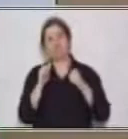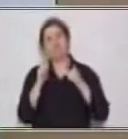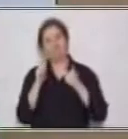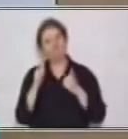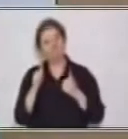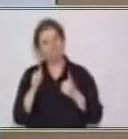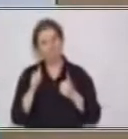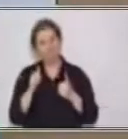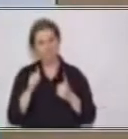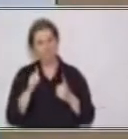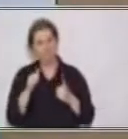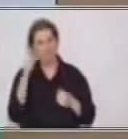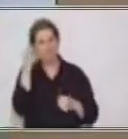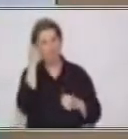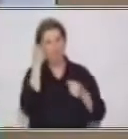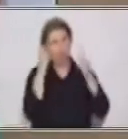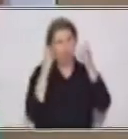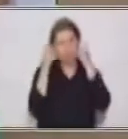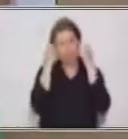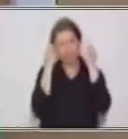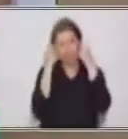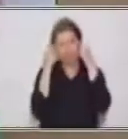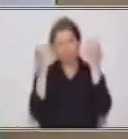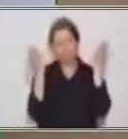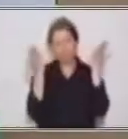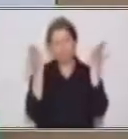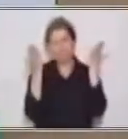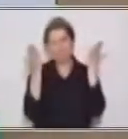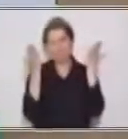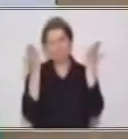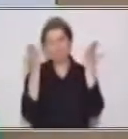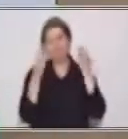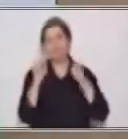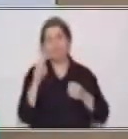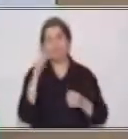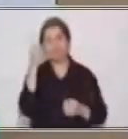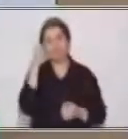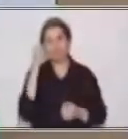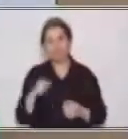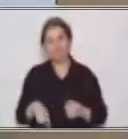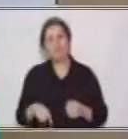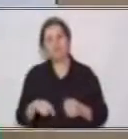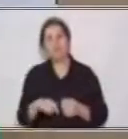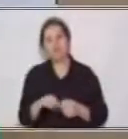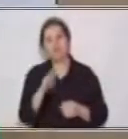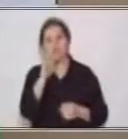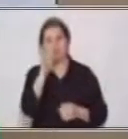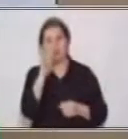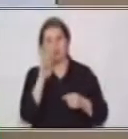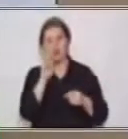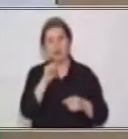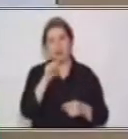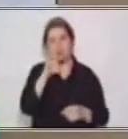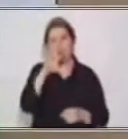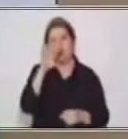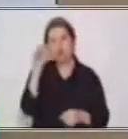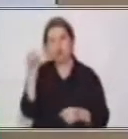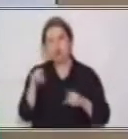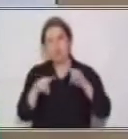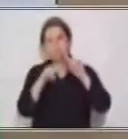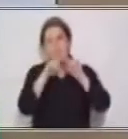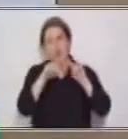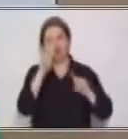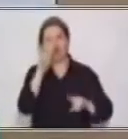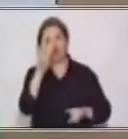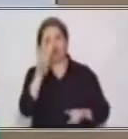Te voy a ayudar. Aquí es 4. ¿Cómo lo sé? Multipliqué 3.50 por 2 y me dio 7.